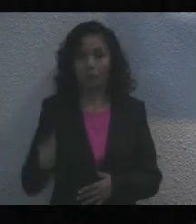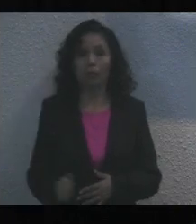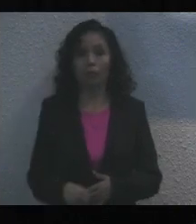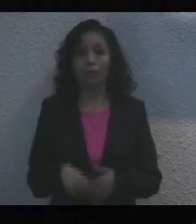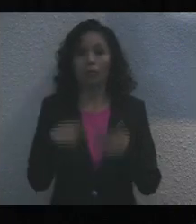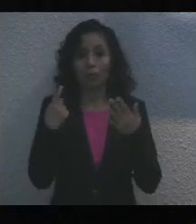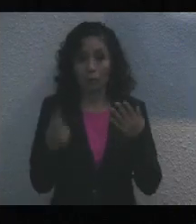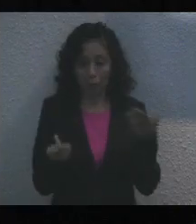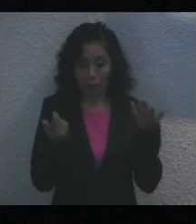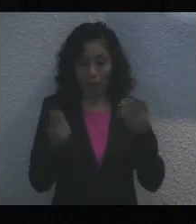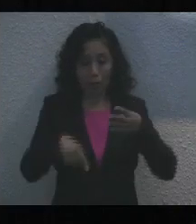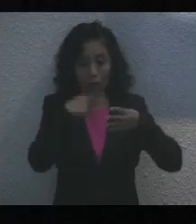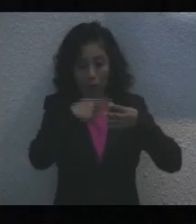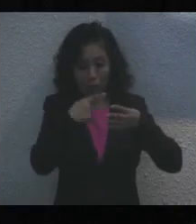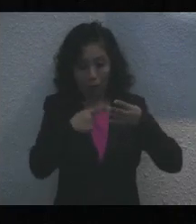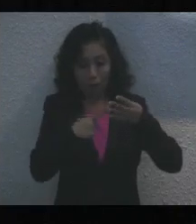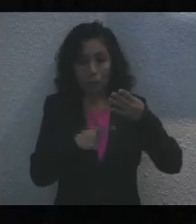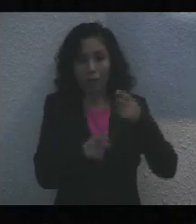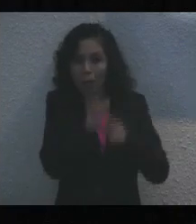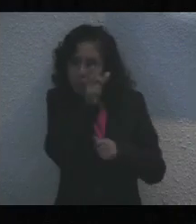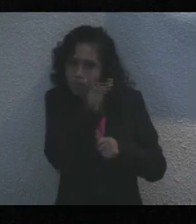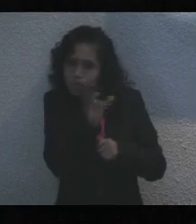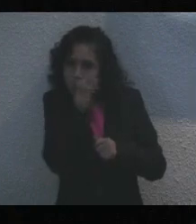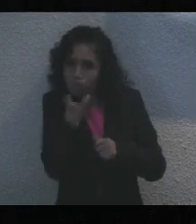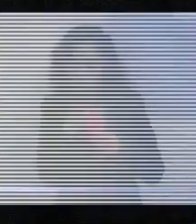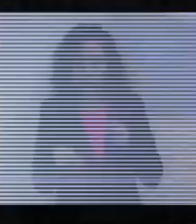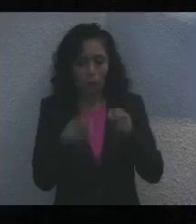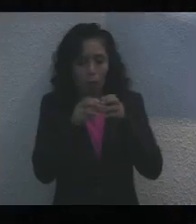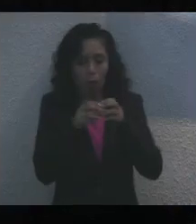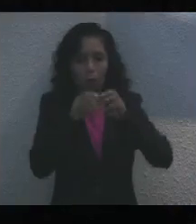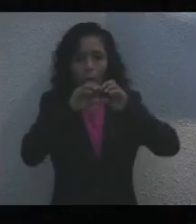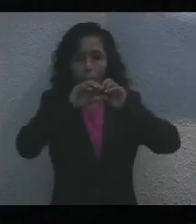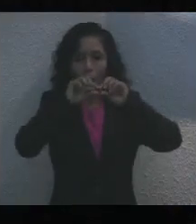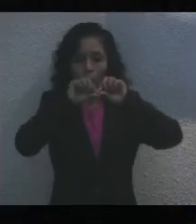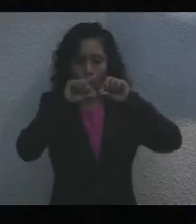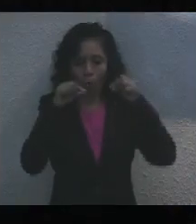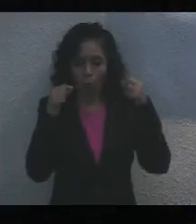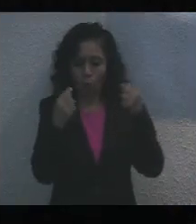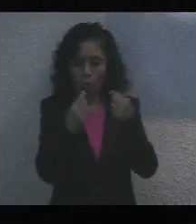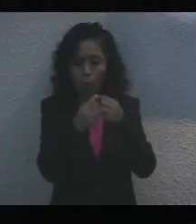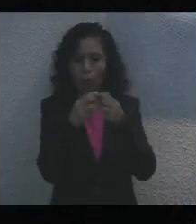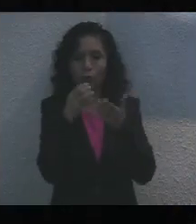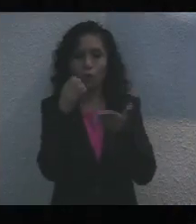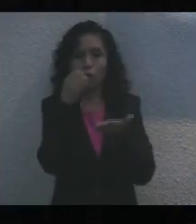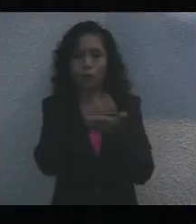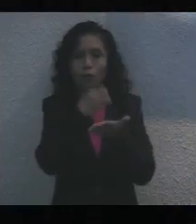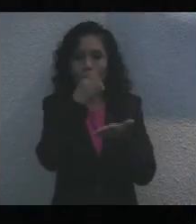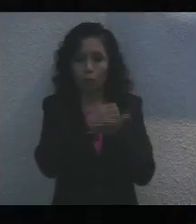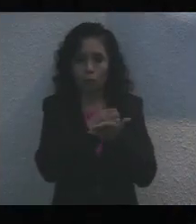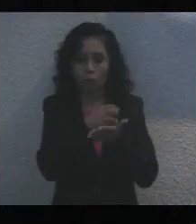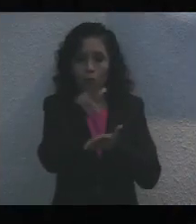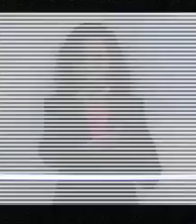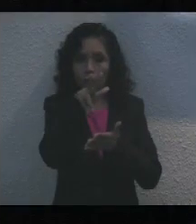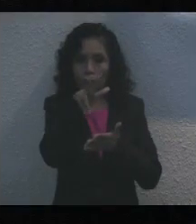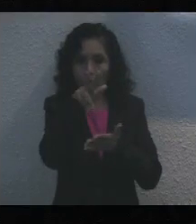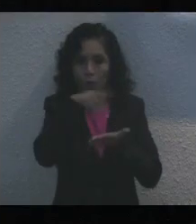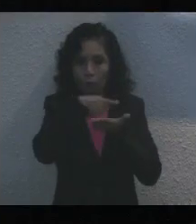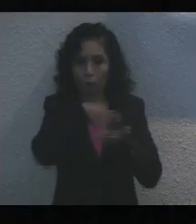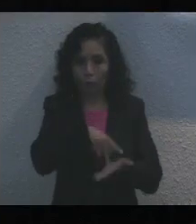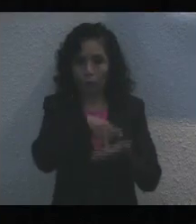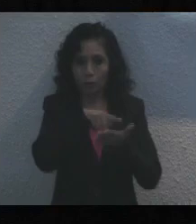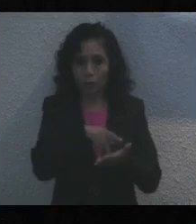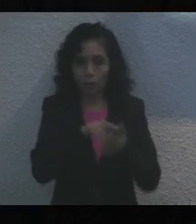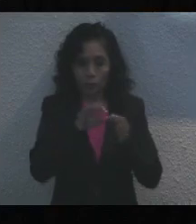las siguientes características: broche de oro de 18 quilates, de seguro de